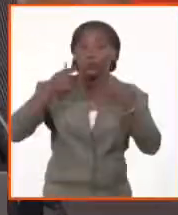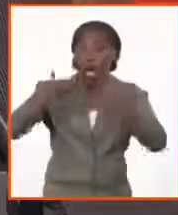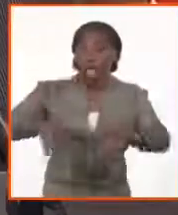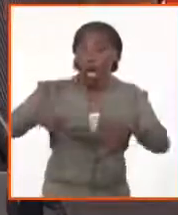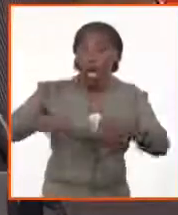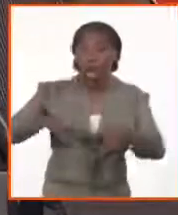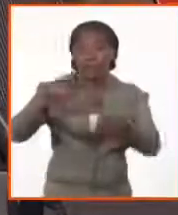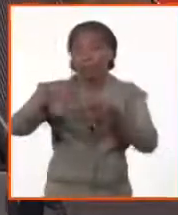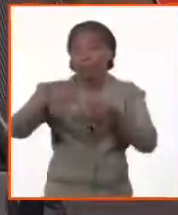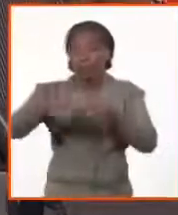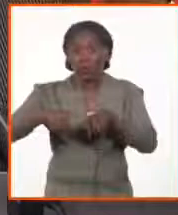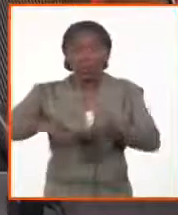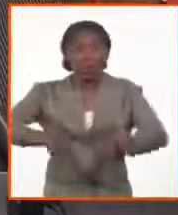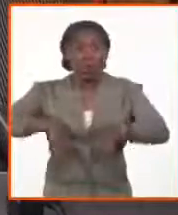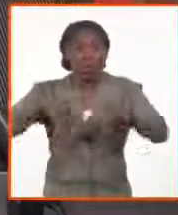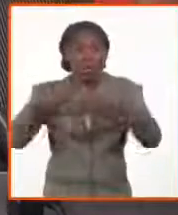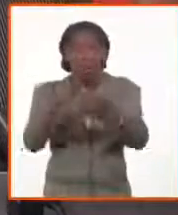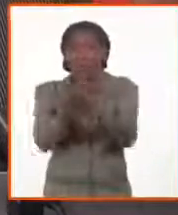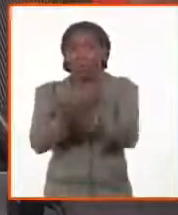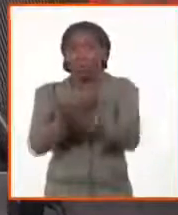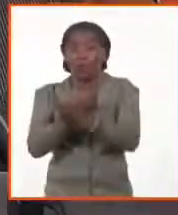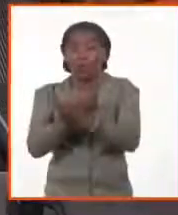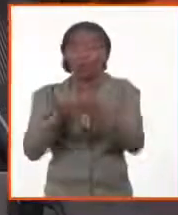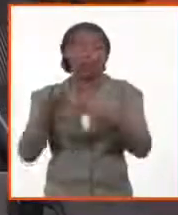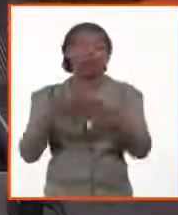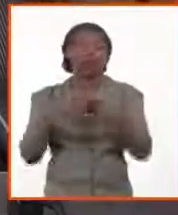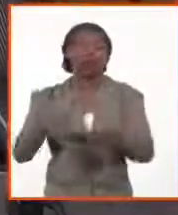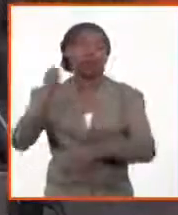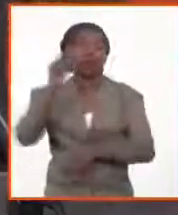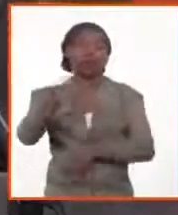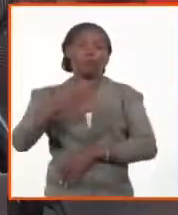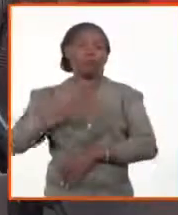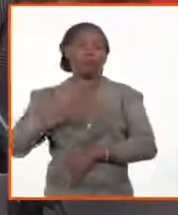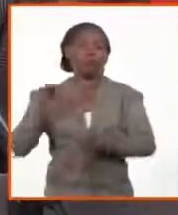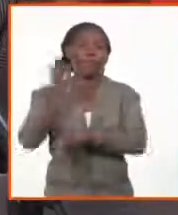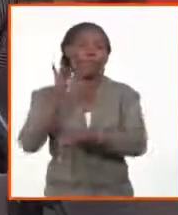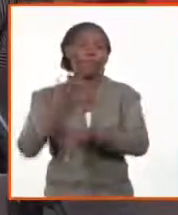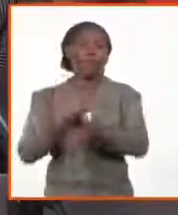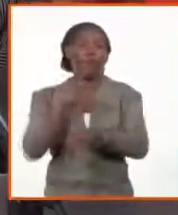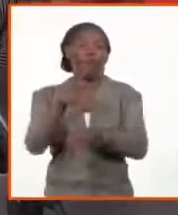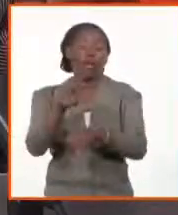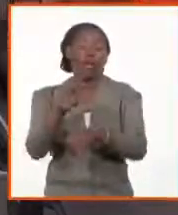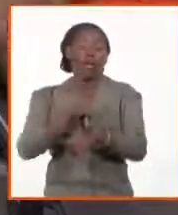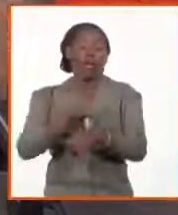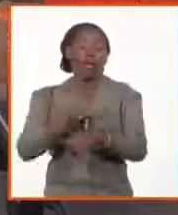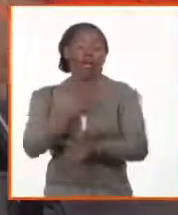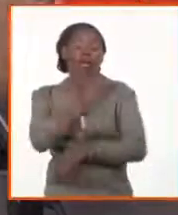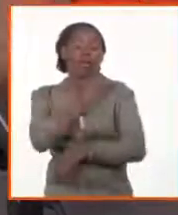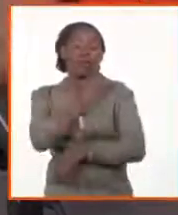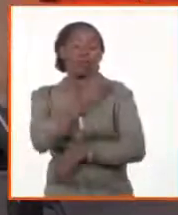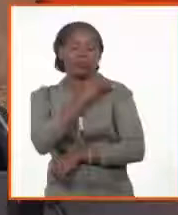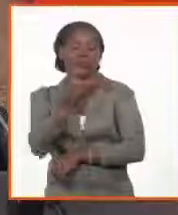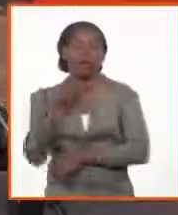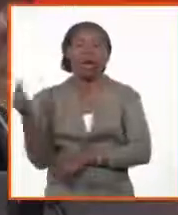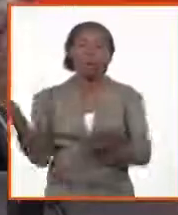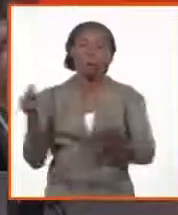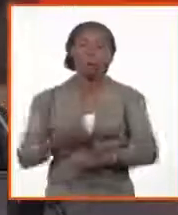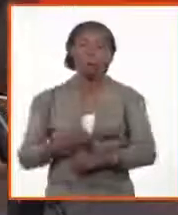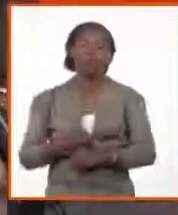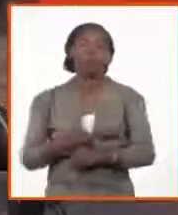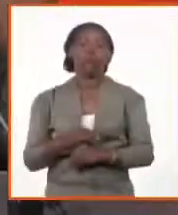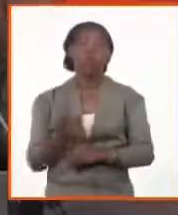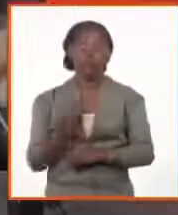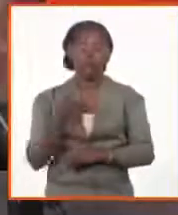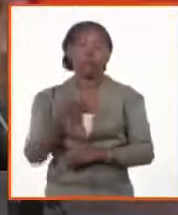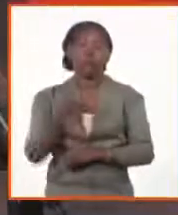venían unos cuantos signos y síntomas que anunciado en el choque y eso es lo que se debe sin duda harán